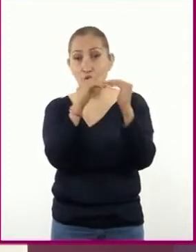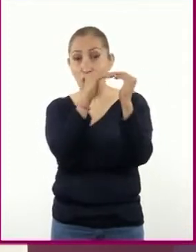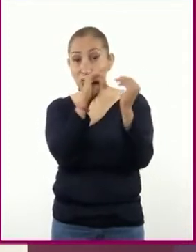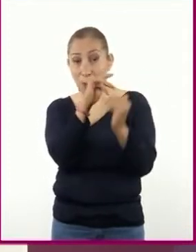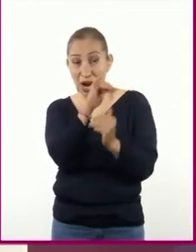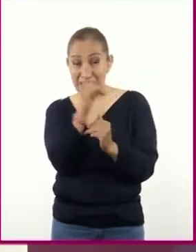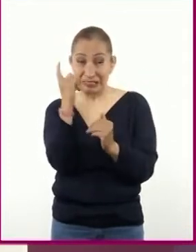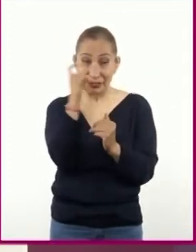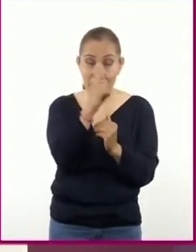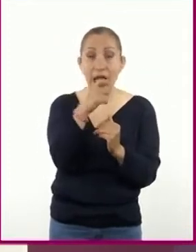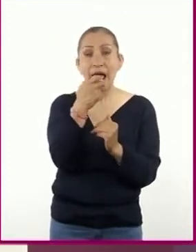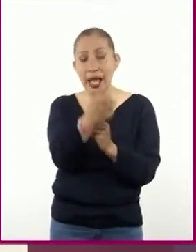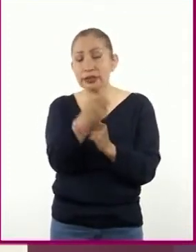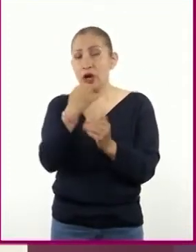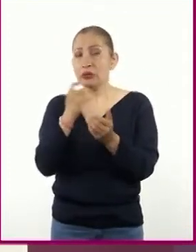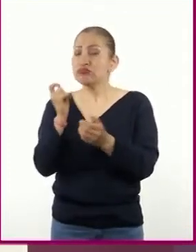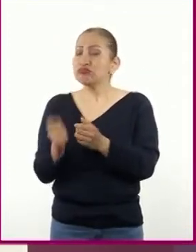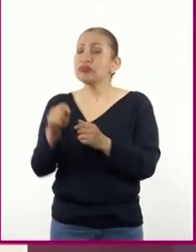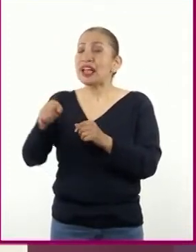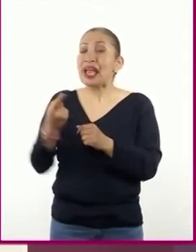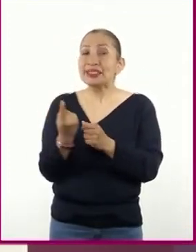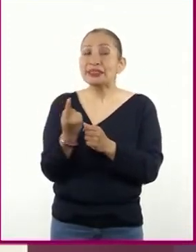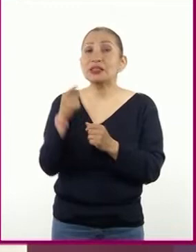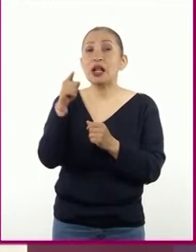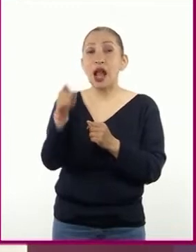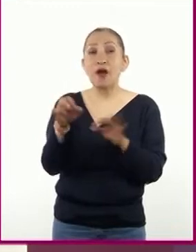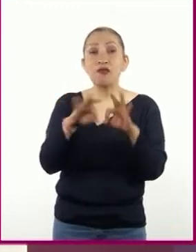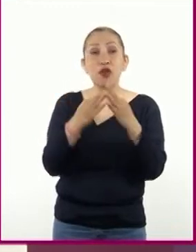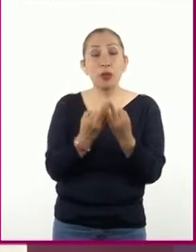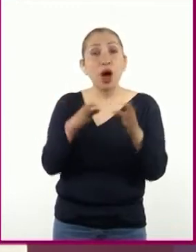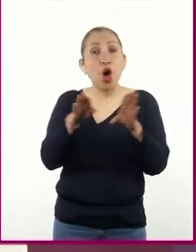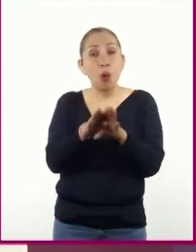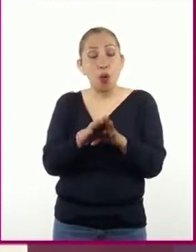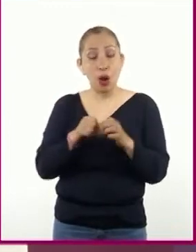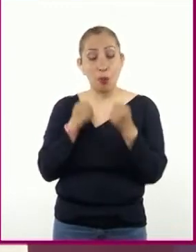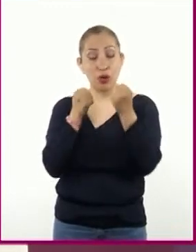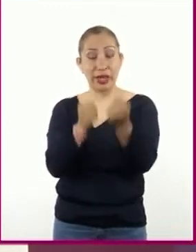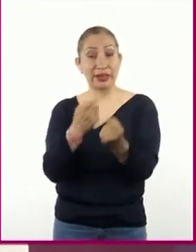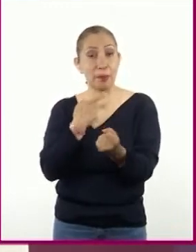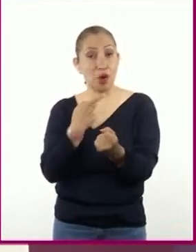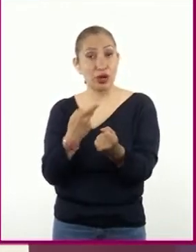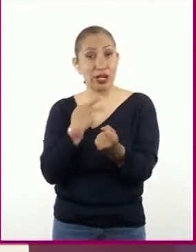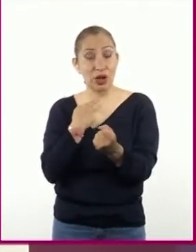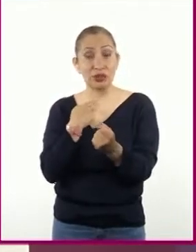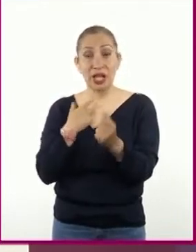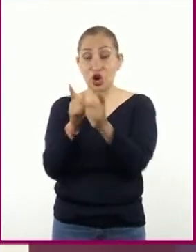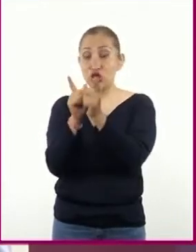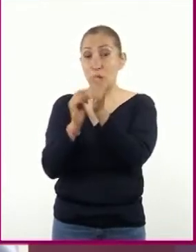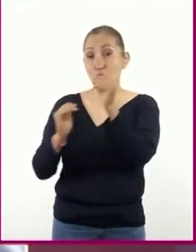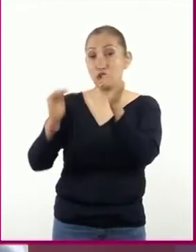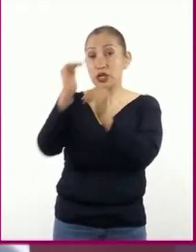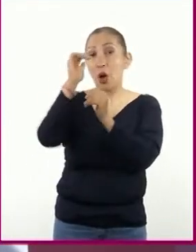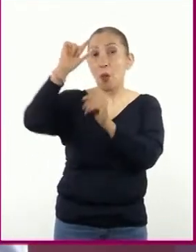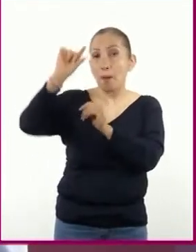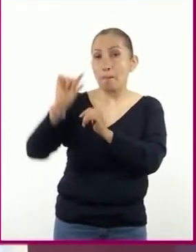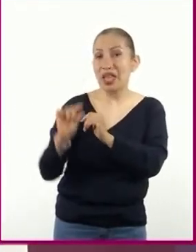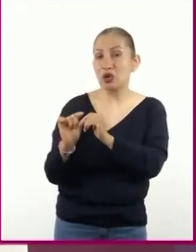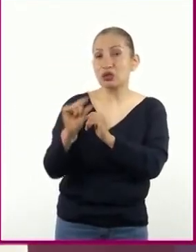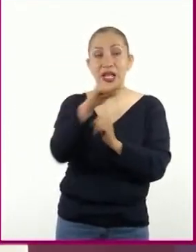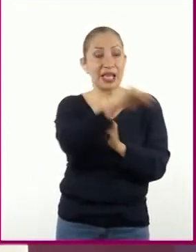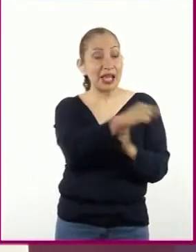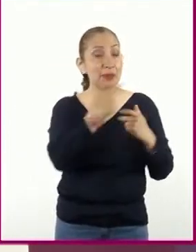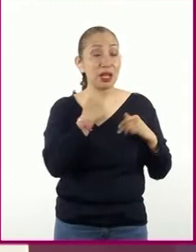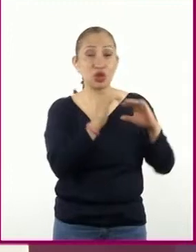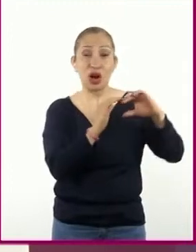democracia, esta ha sido definida como la medida en la cual el poder político de las élites es minimizado y el de las